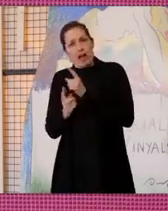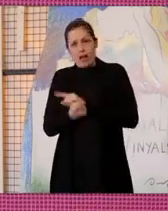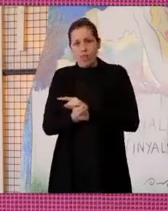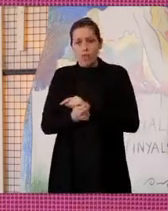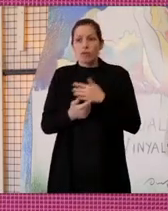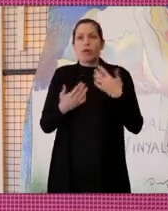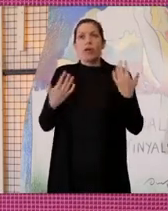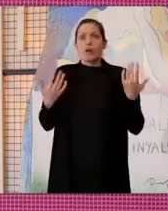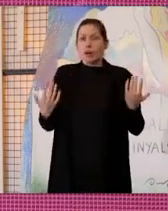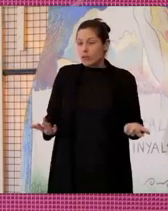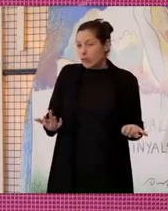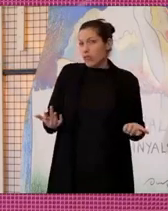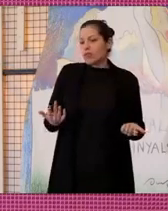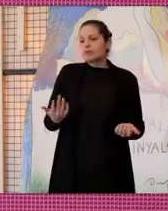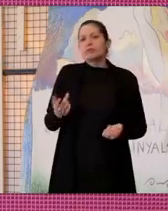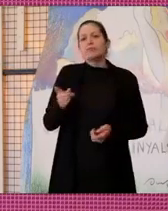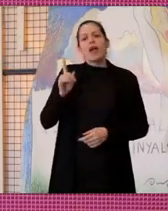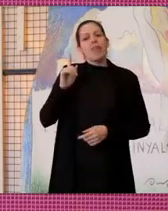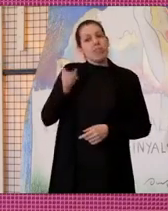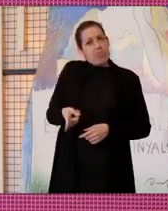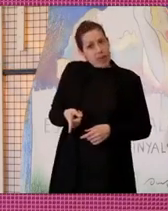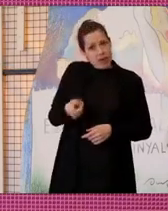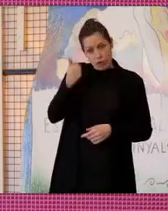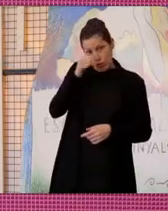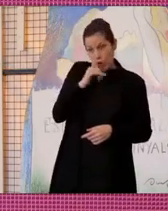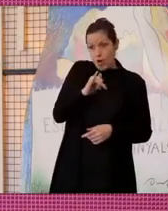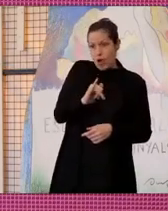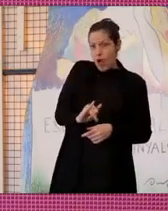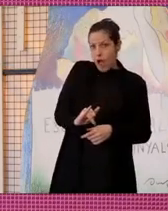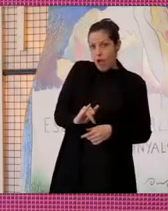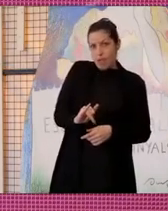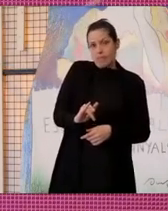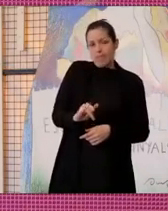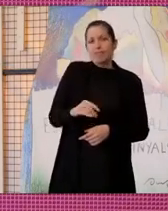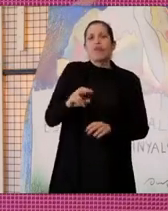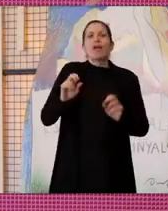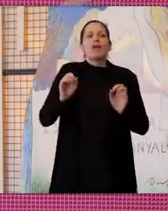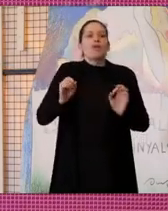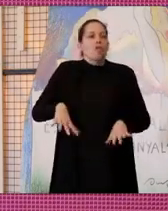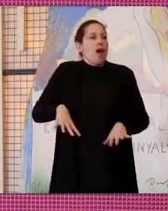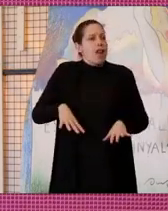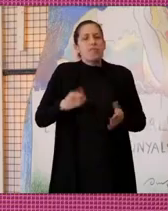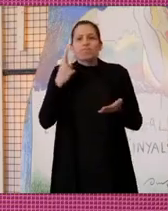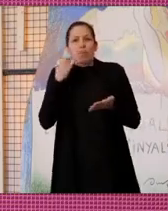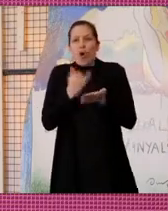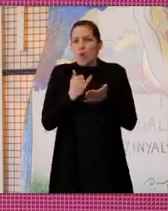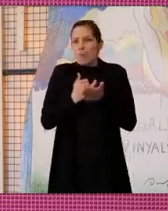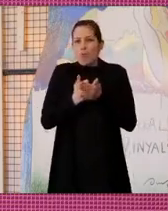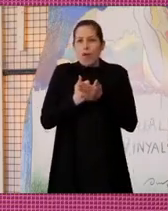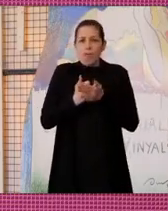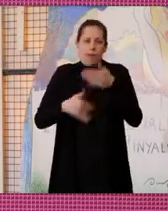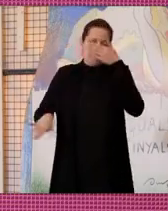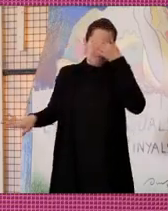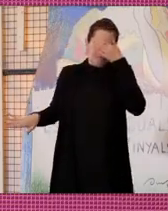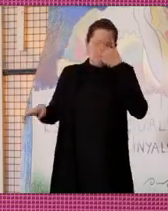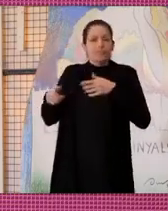trompeta era un hombre o era mujer y empezaron a contratar mujeres Porque la idea de que las mujeres eran